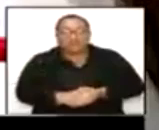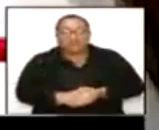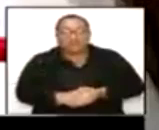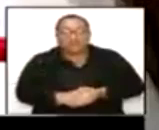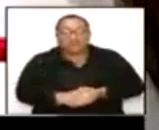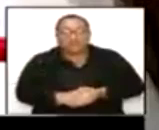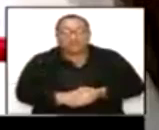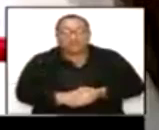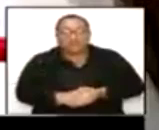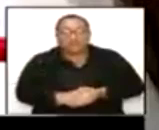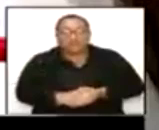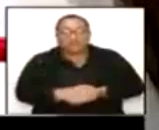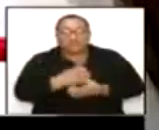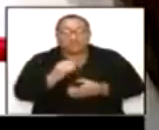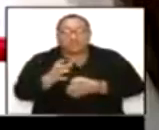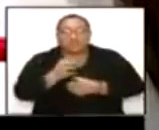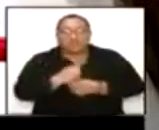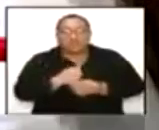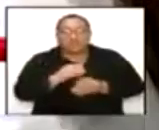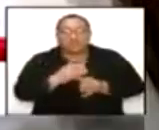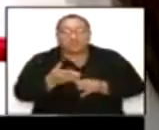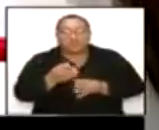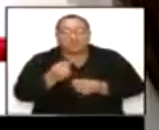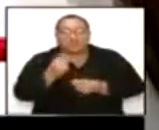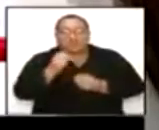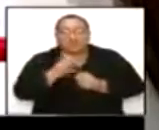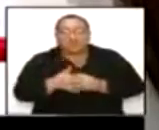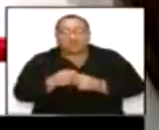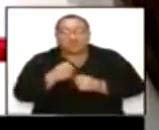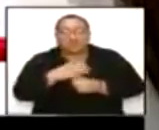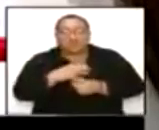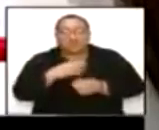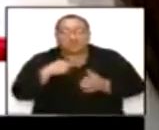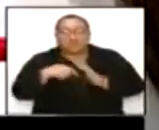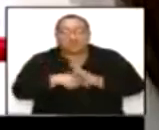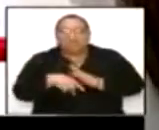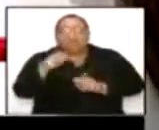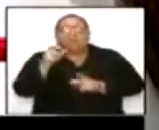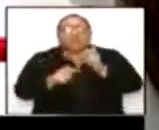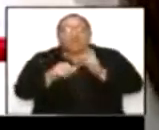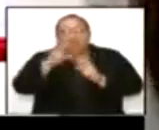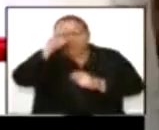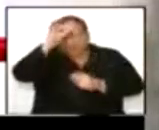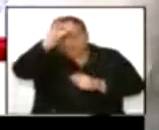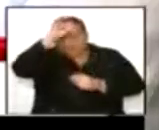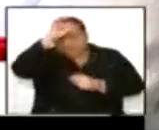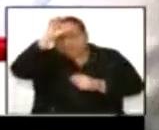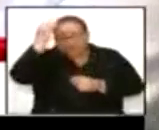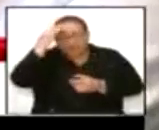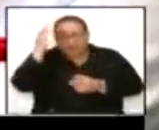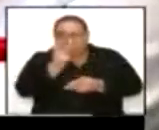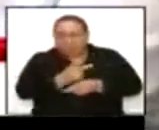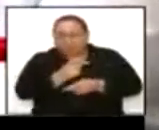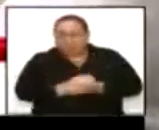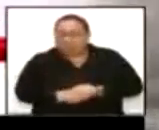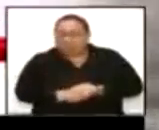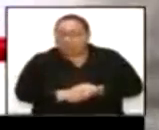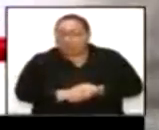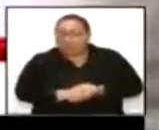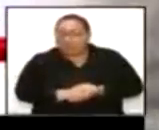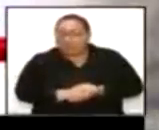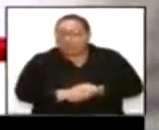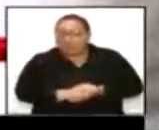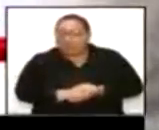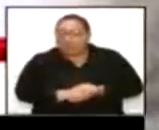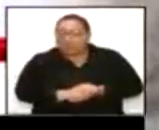promover la muerte, el derramamiento de sangre, la muerte y el asesinato de inocentes. Y hay que tener cuidado de todo